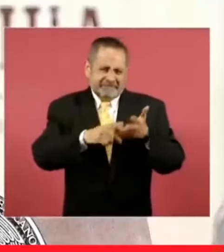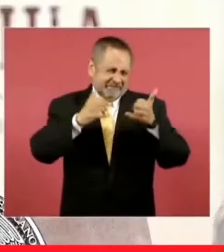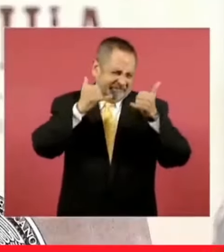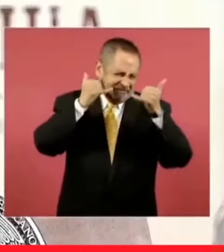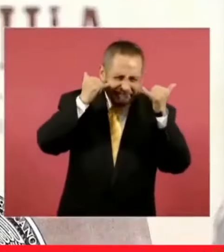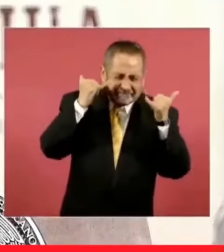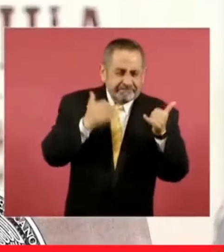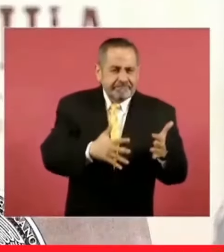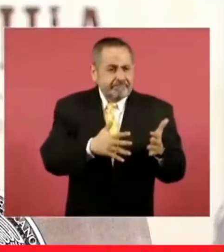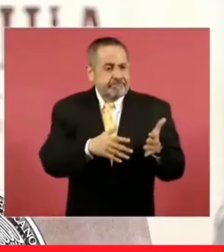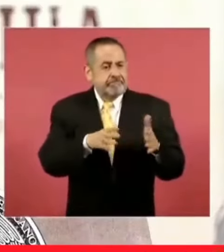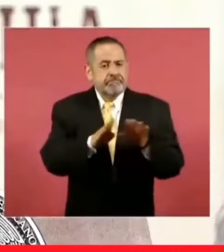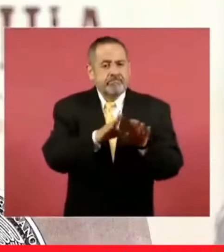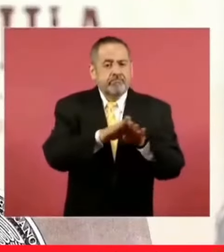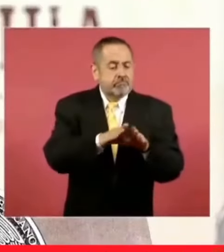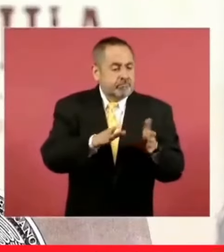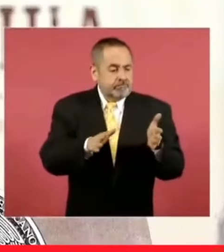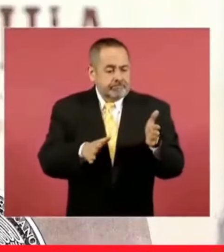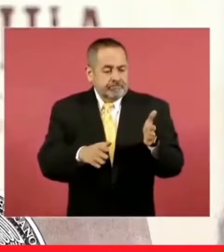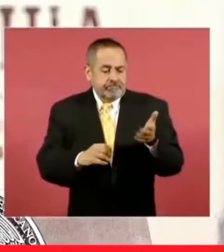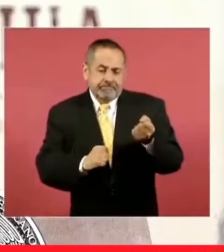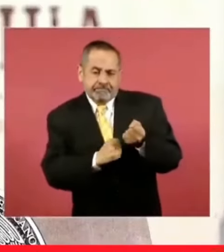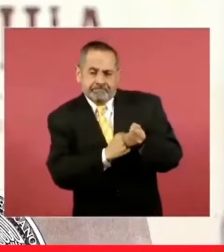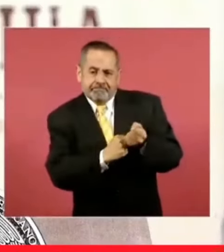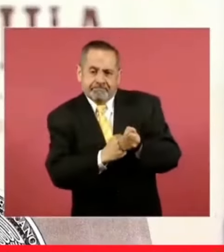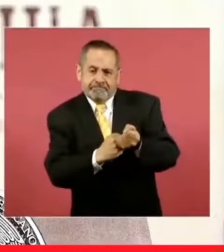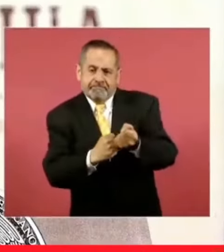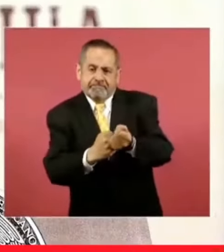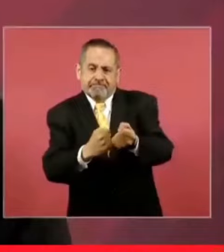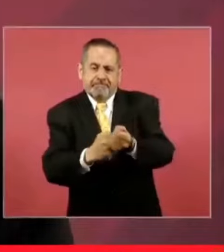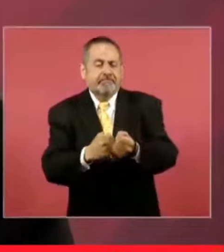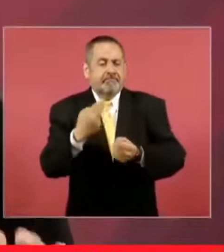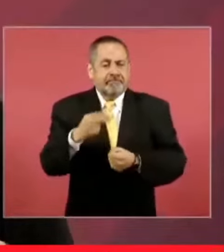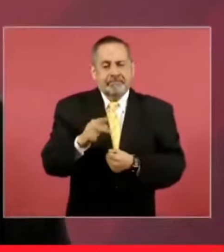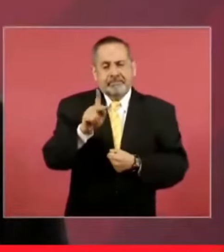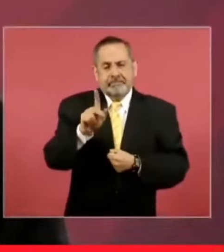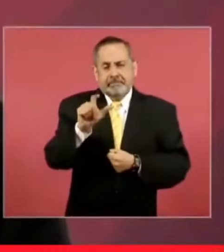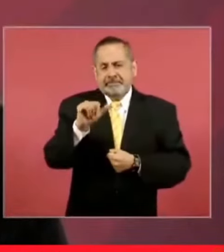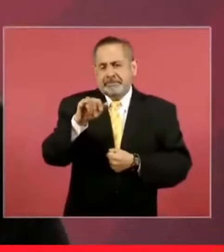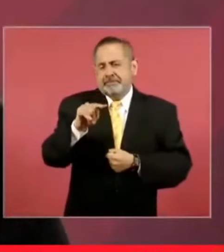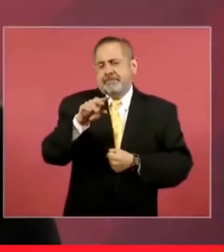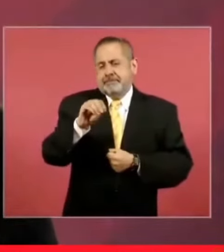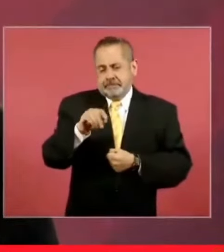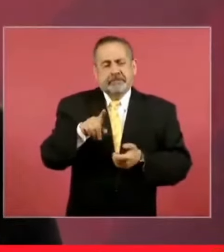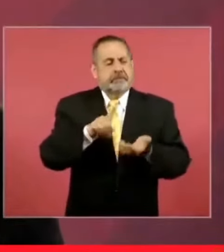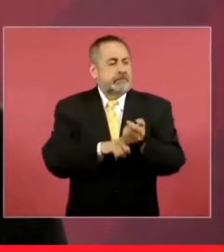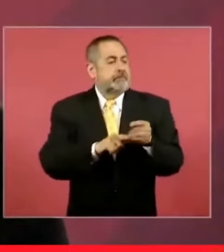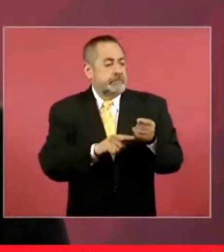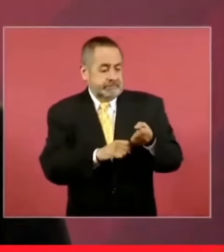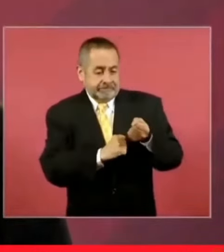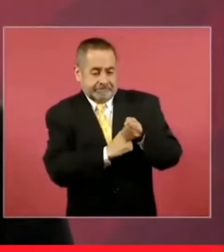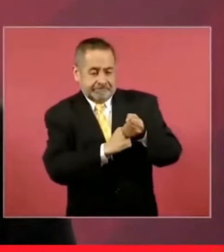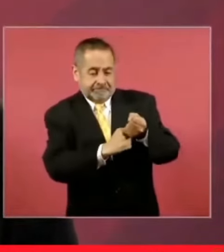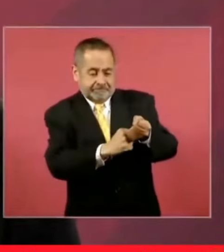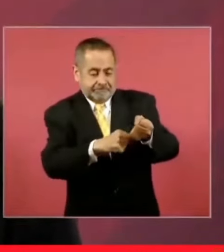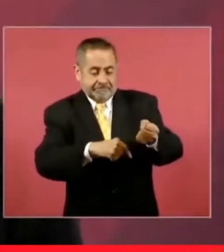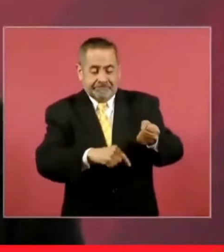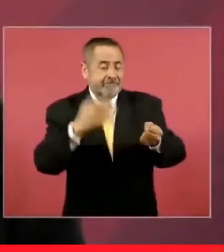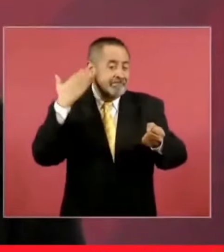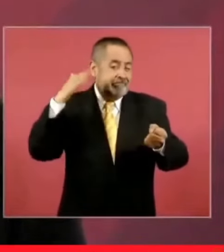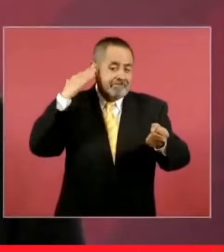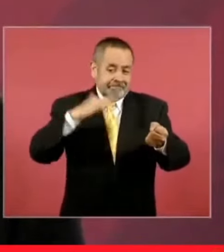grande y el sistema de atraque se le llama plinto. Sin embargo, las características donde estaba cimentada la cortina